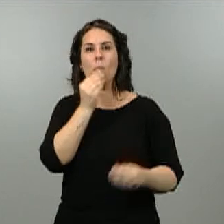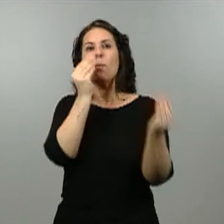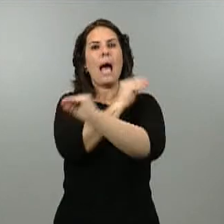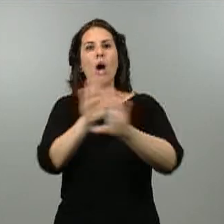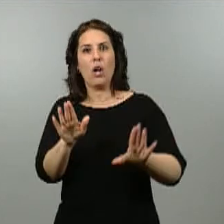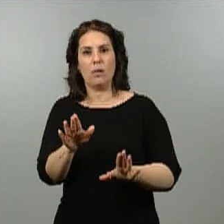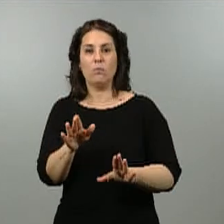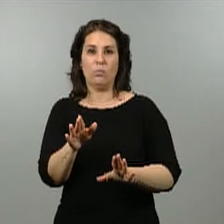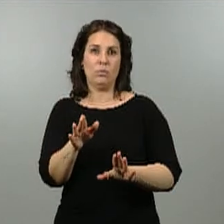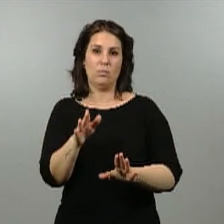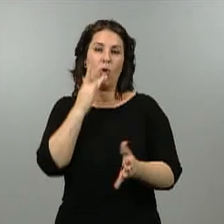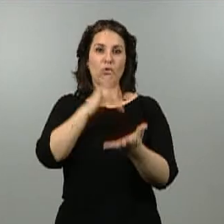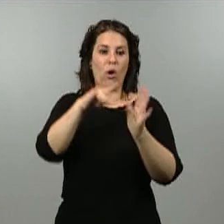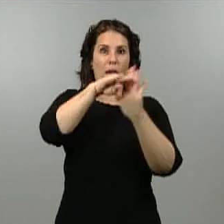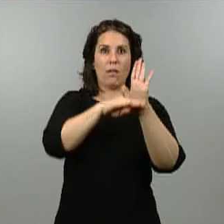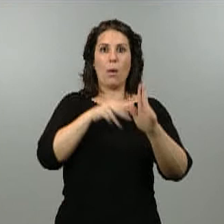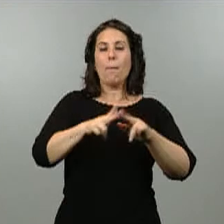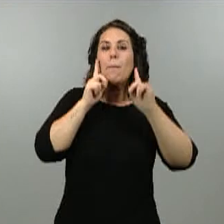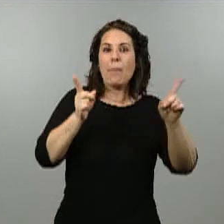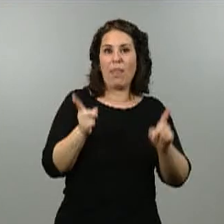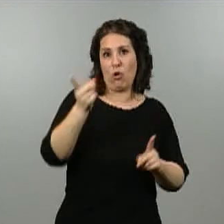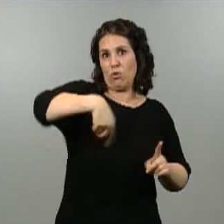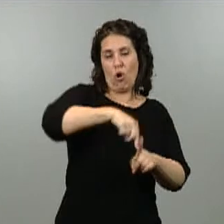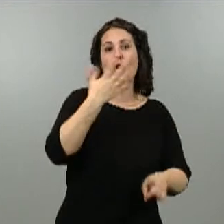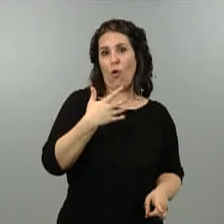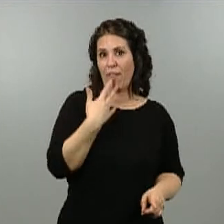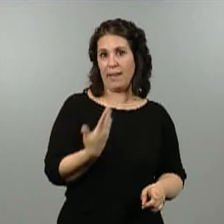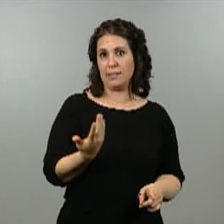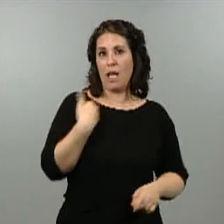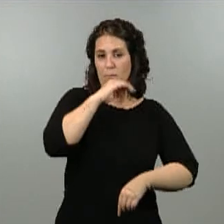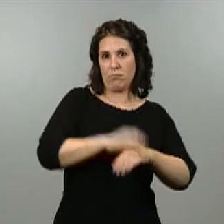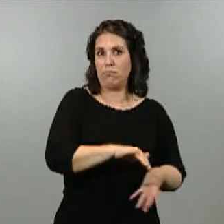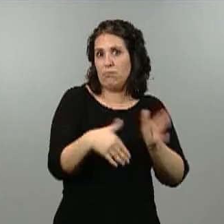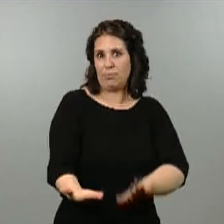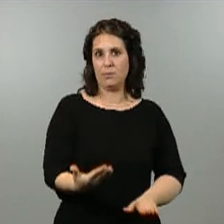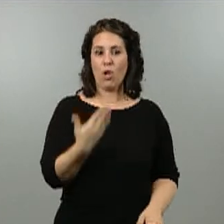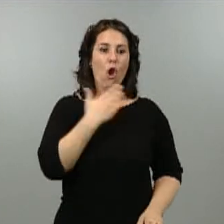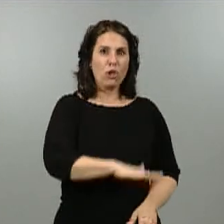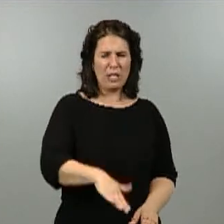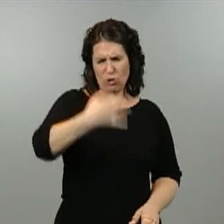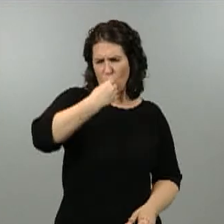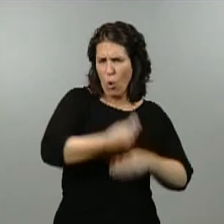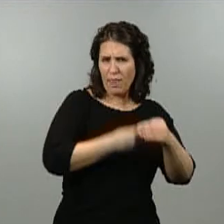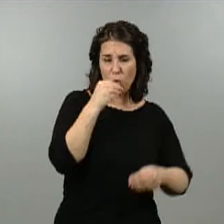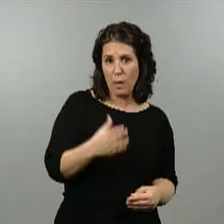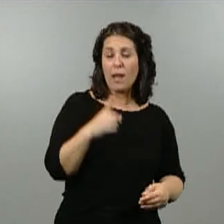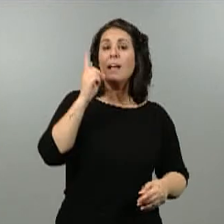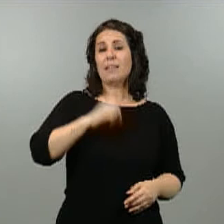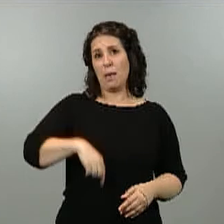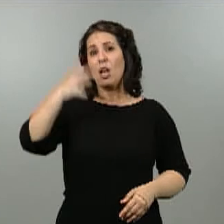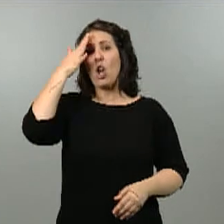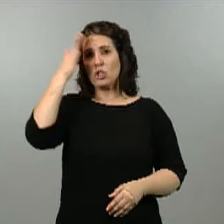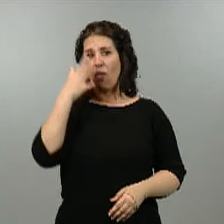conocemos. Y esto lo tenemos que hacer los niños, que estoy seguro que lo hacen muy bien, los adolescentes, que entiendo